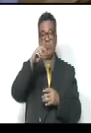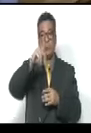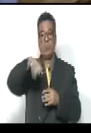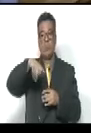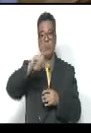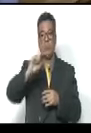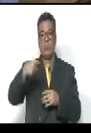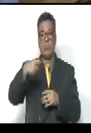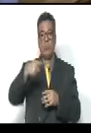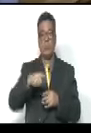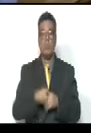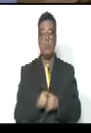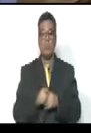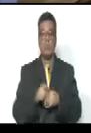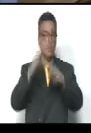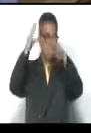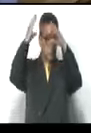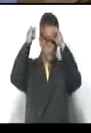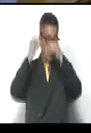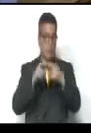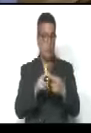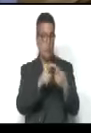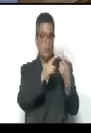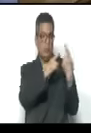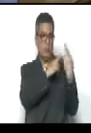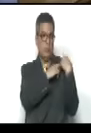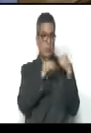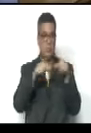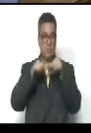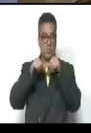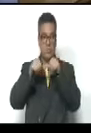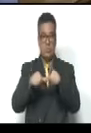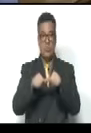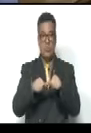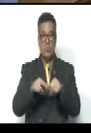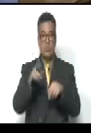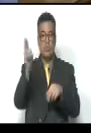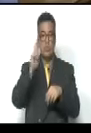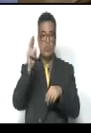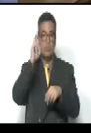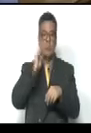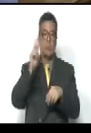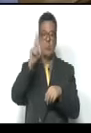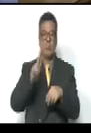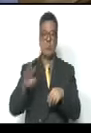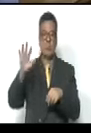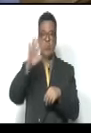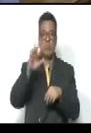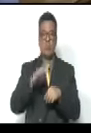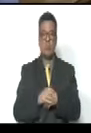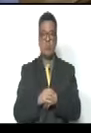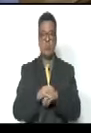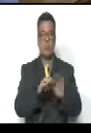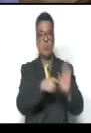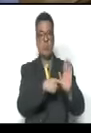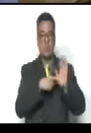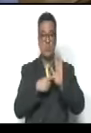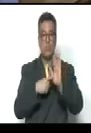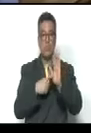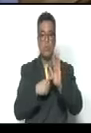Plasencia González, como embajador representante permanente de la República Bolivariana de Venezuela ante